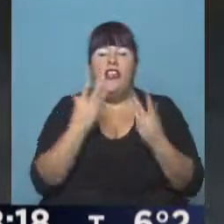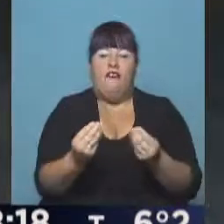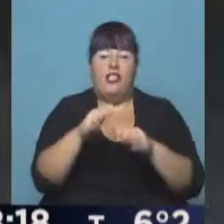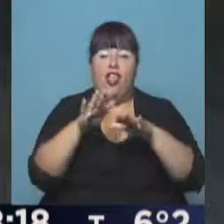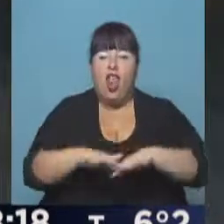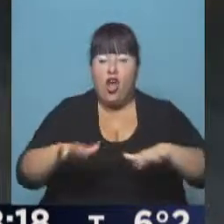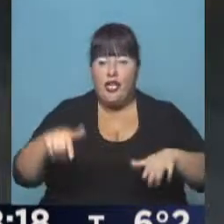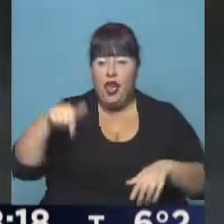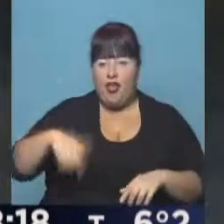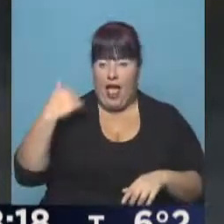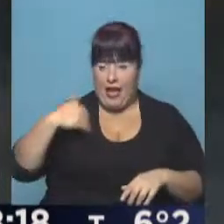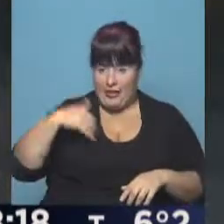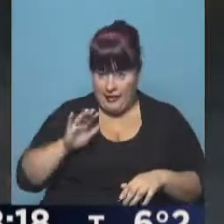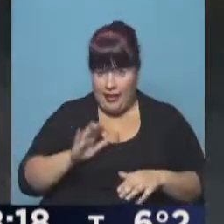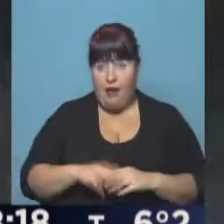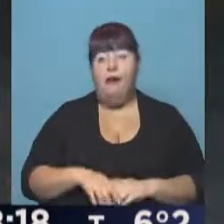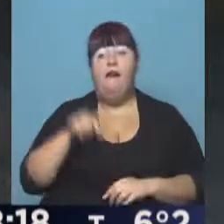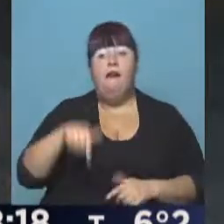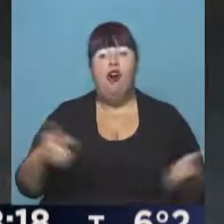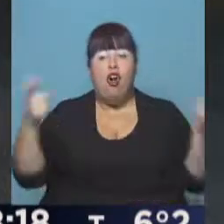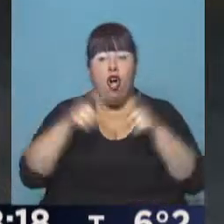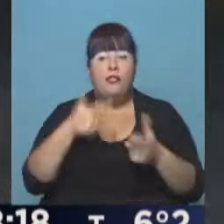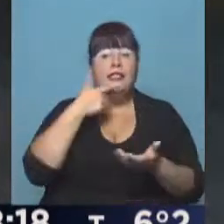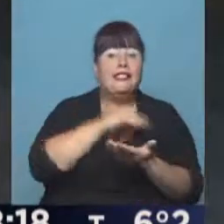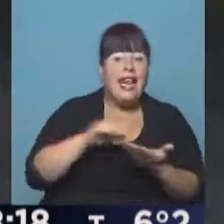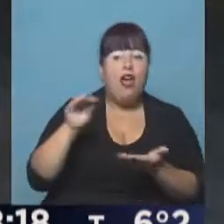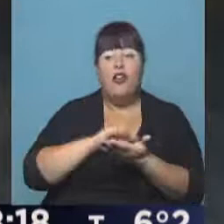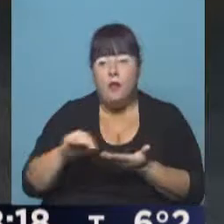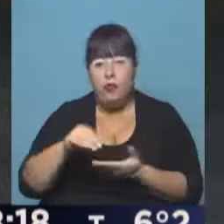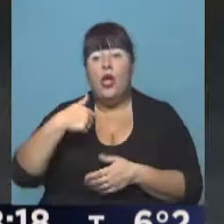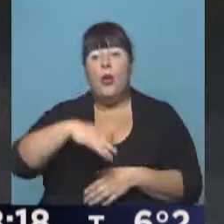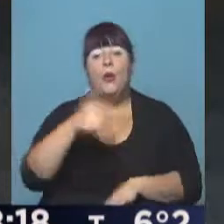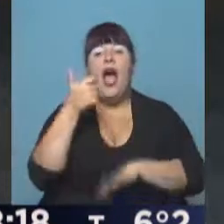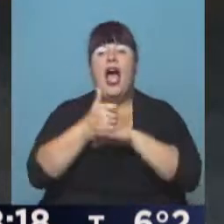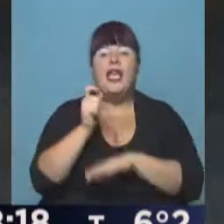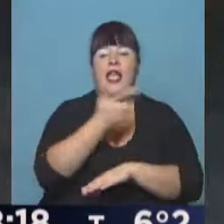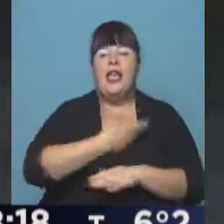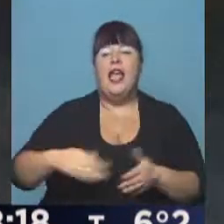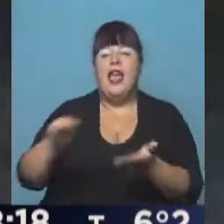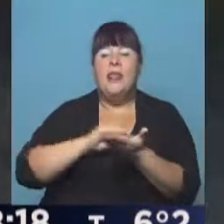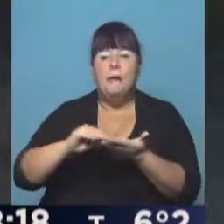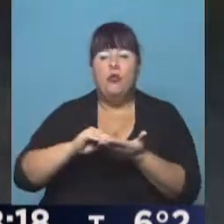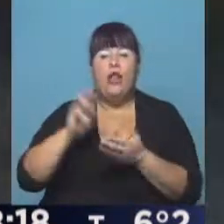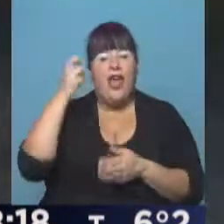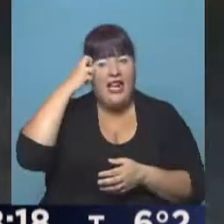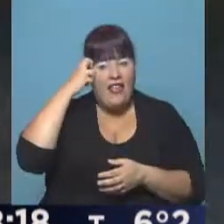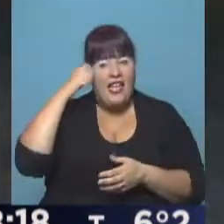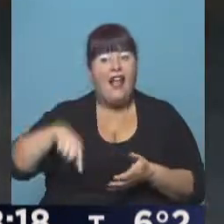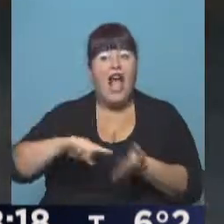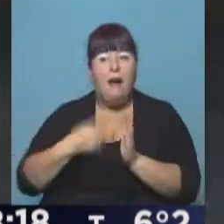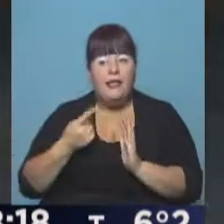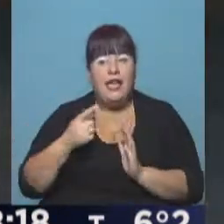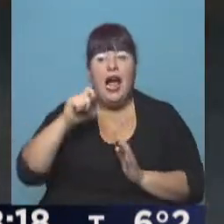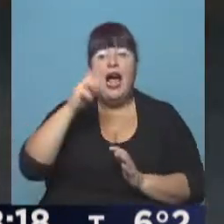del niño en la República Argentina. Esta comisión bicameral va a estar encabezada por la diputada del radicalismo de la Ciudad de Buenos